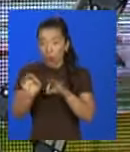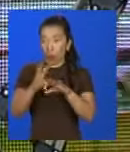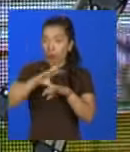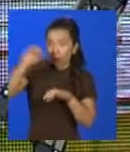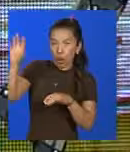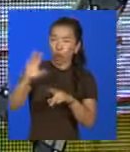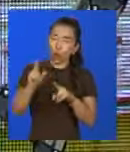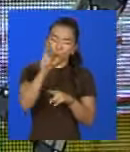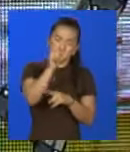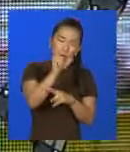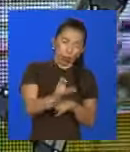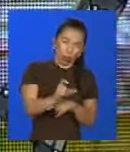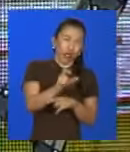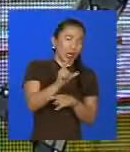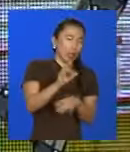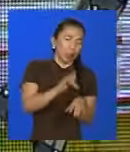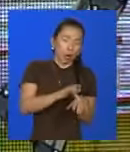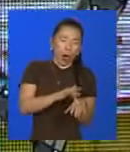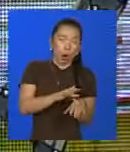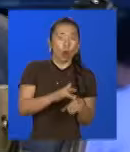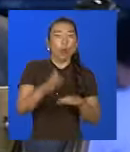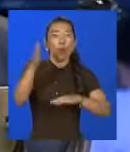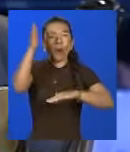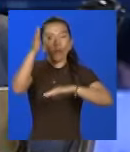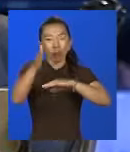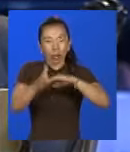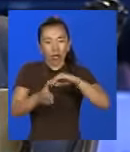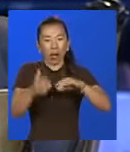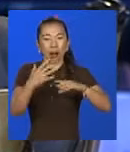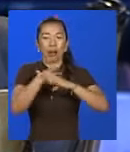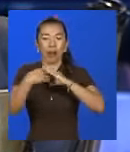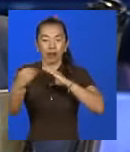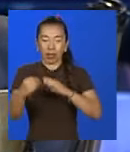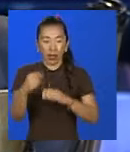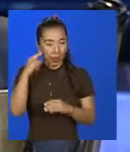sí que son exiliados invisibles. Miren, ahí está su música, Luisa López.